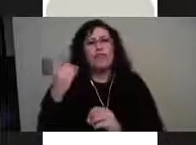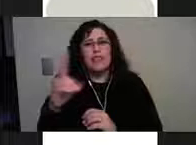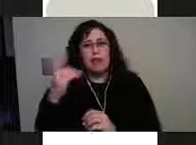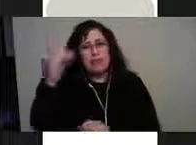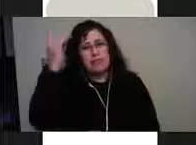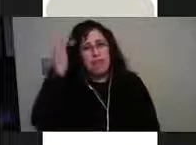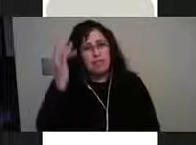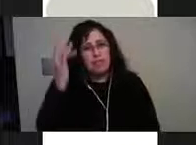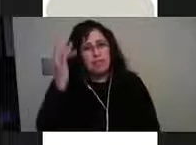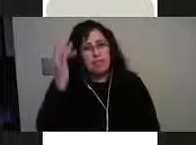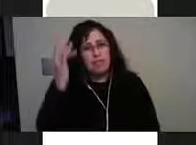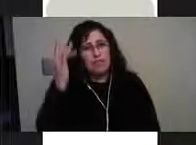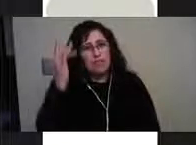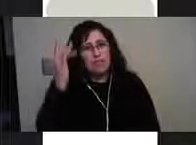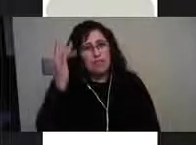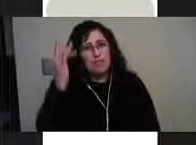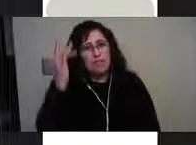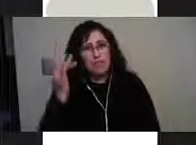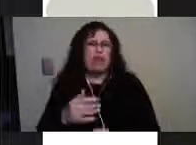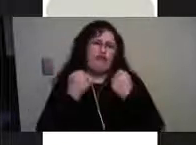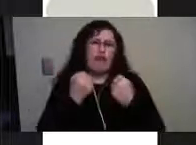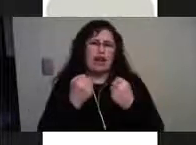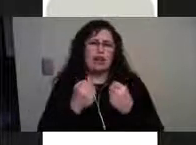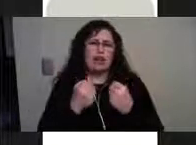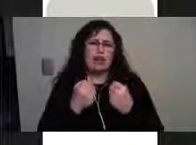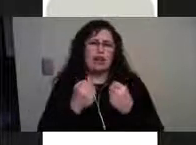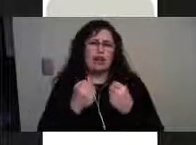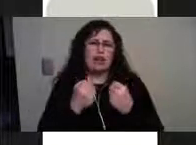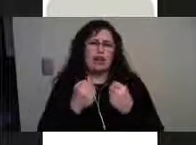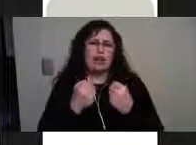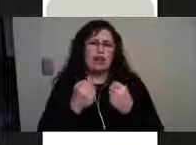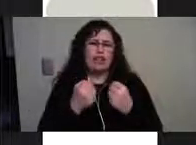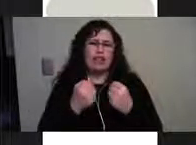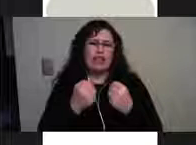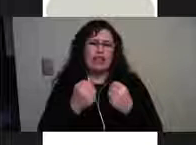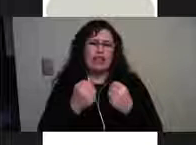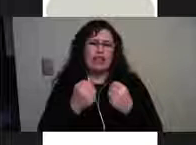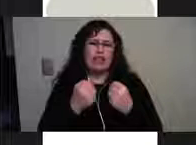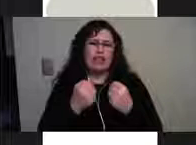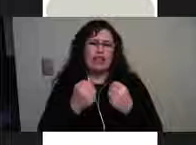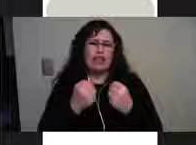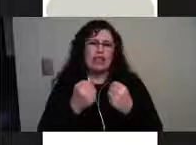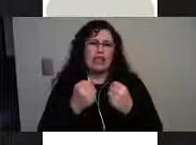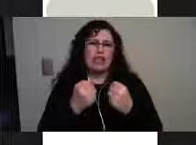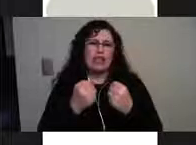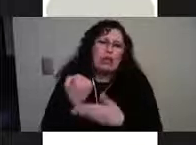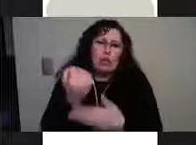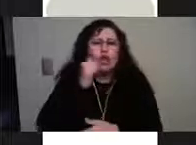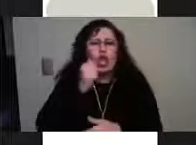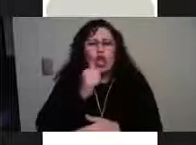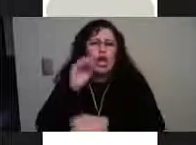que significa que hay imposibilidad para la comunicación verbal, requieren